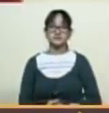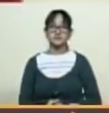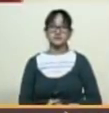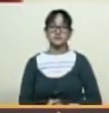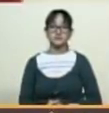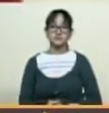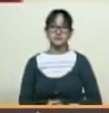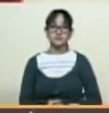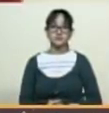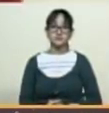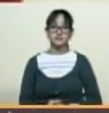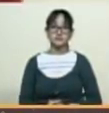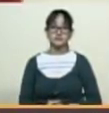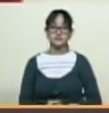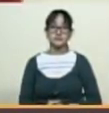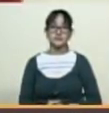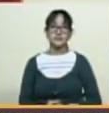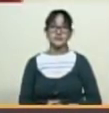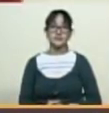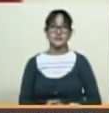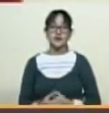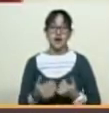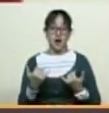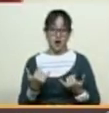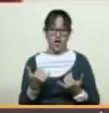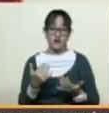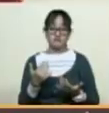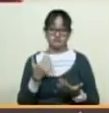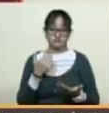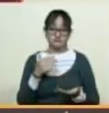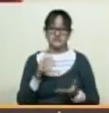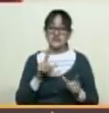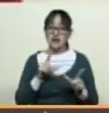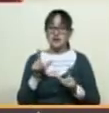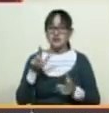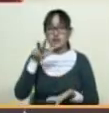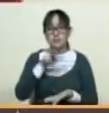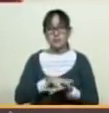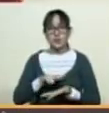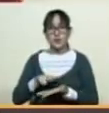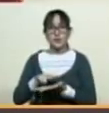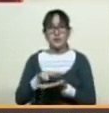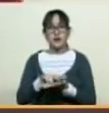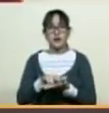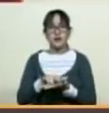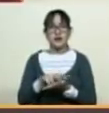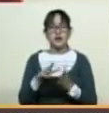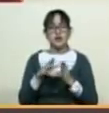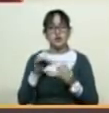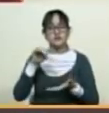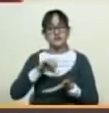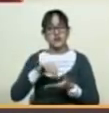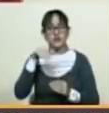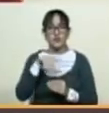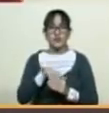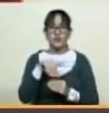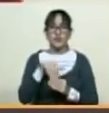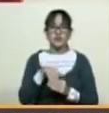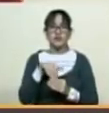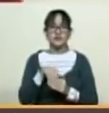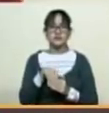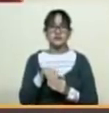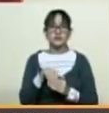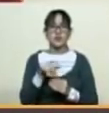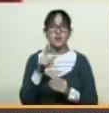discapacidad. En este sentido, vamos a estar aprobando, allá aprobamos para que se pongan en todos los centros de votación